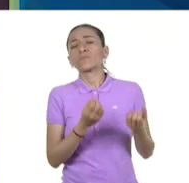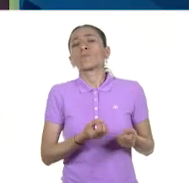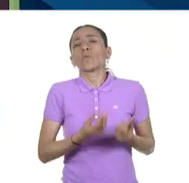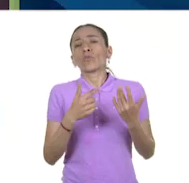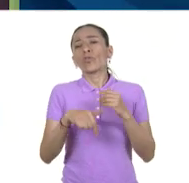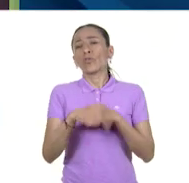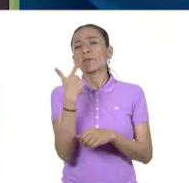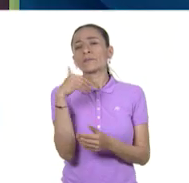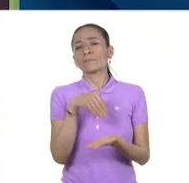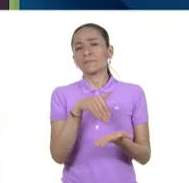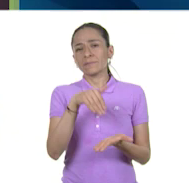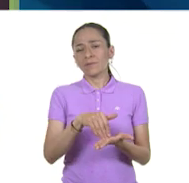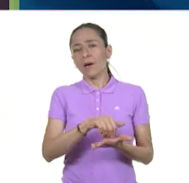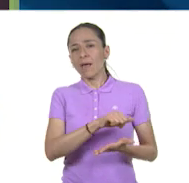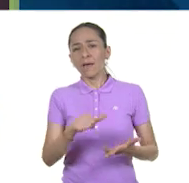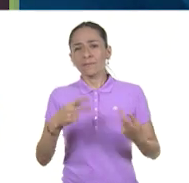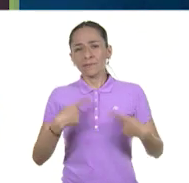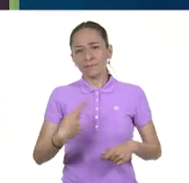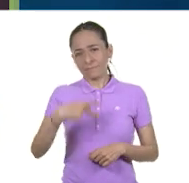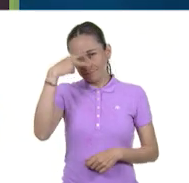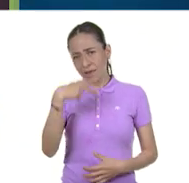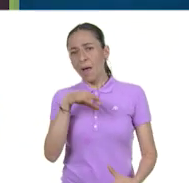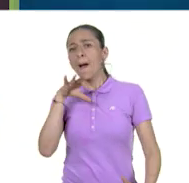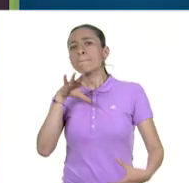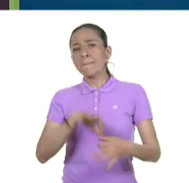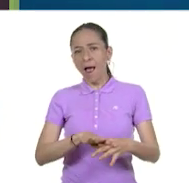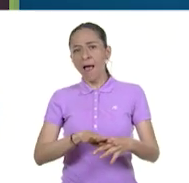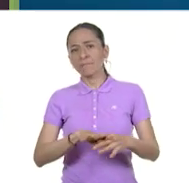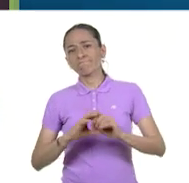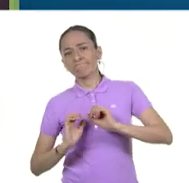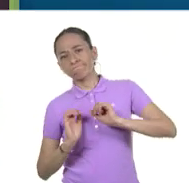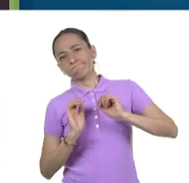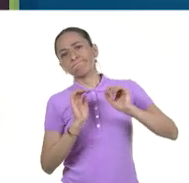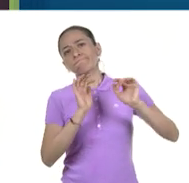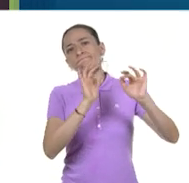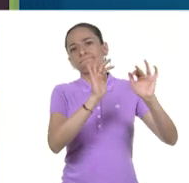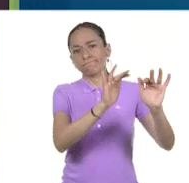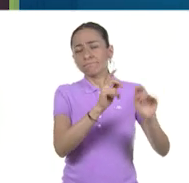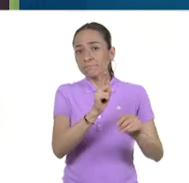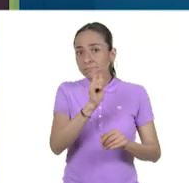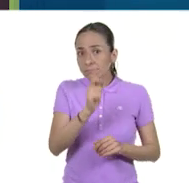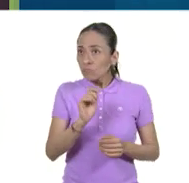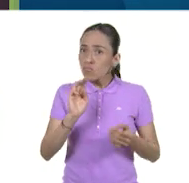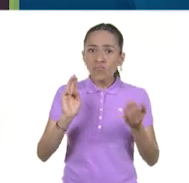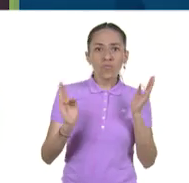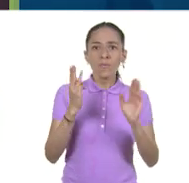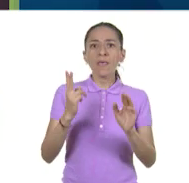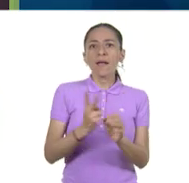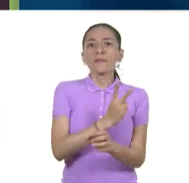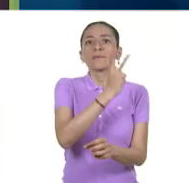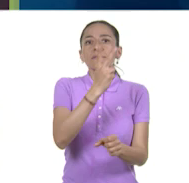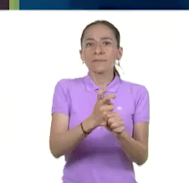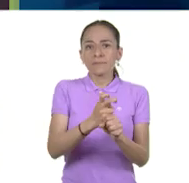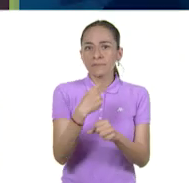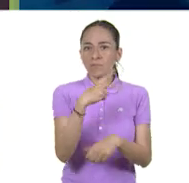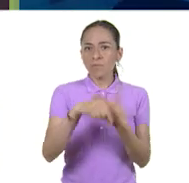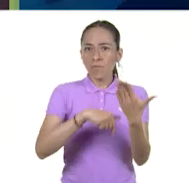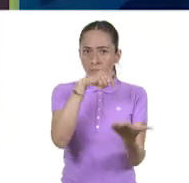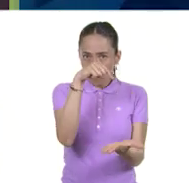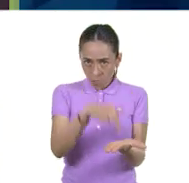de mexicanos, cifra que lo coloca como el segundo lugar en el mundo por la cantidad